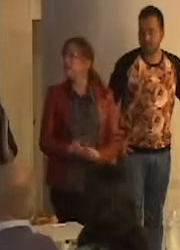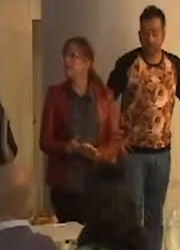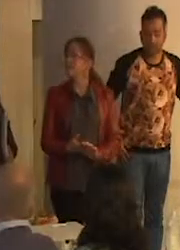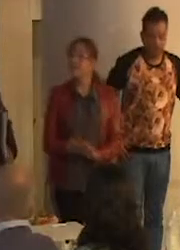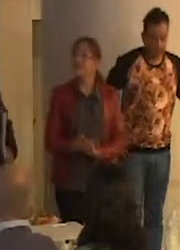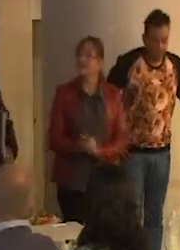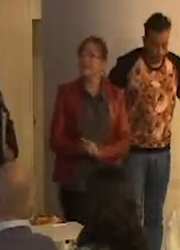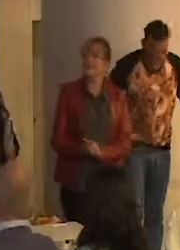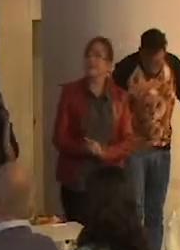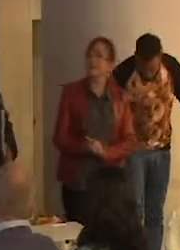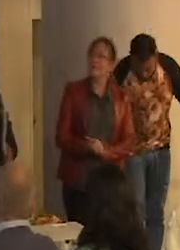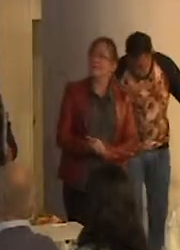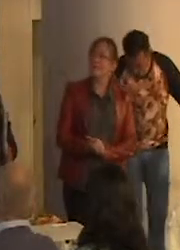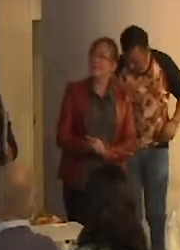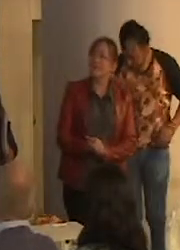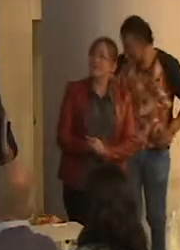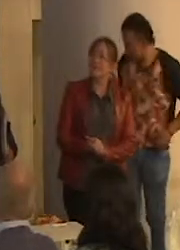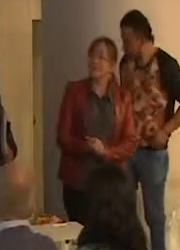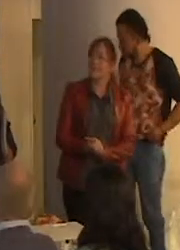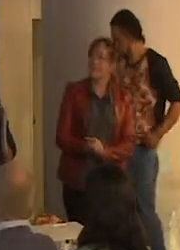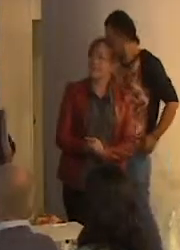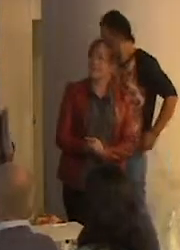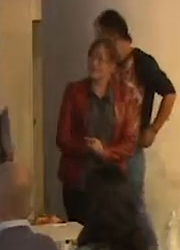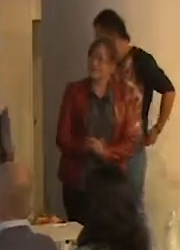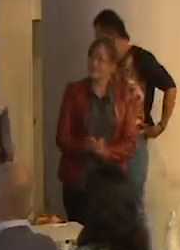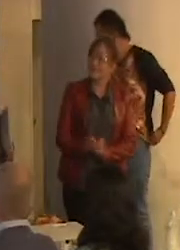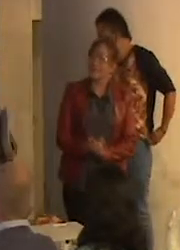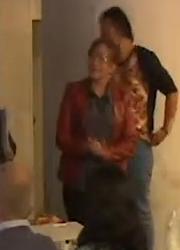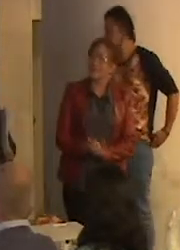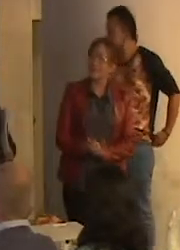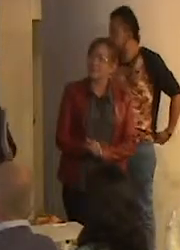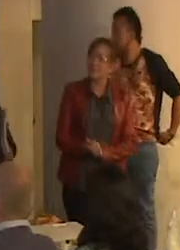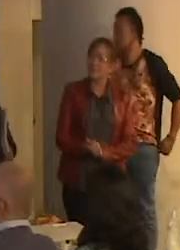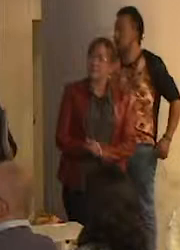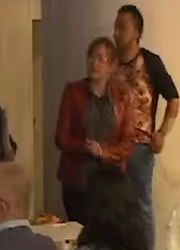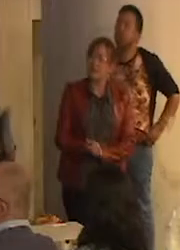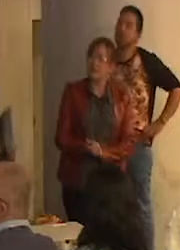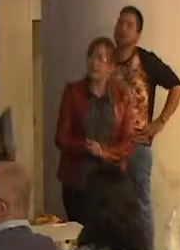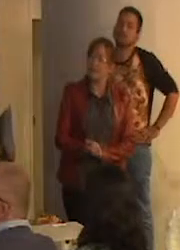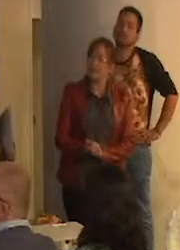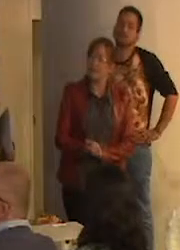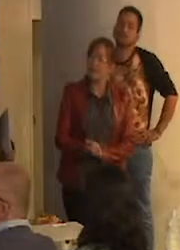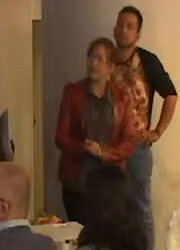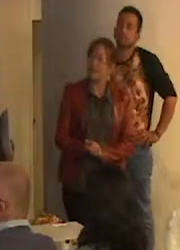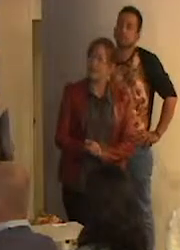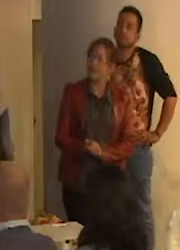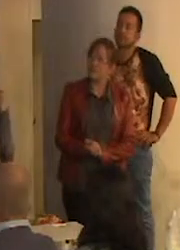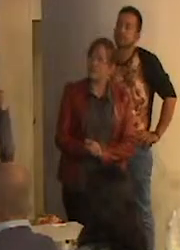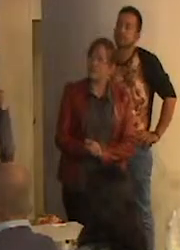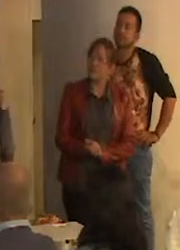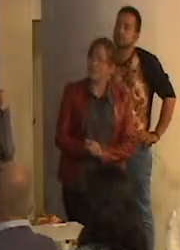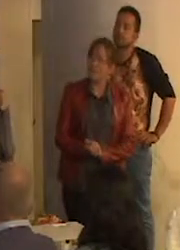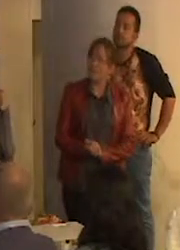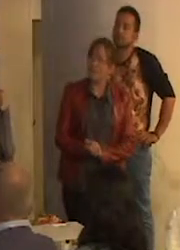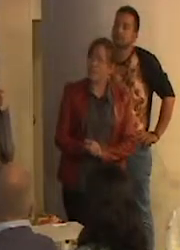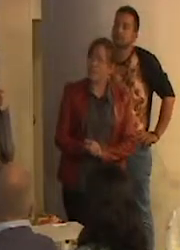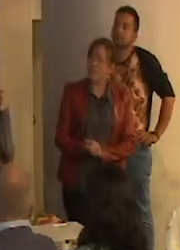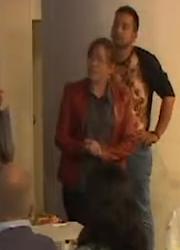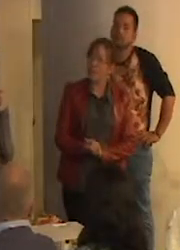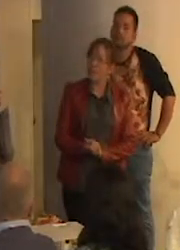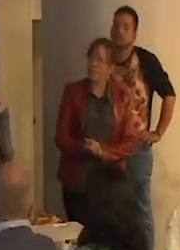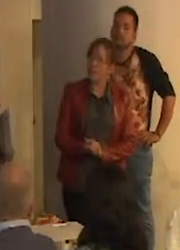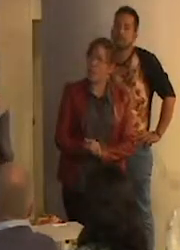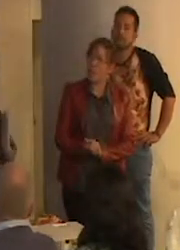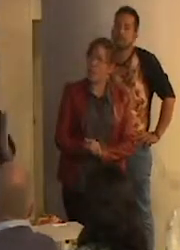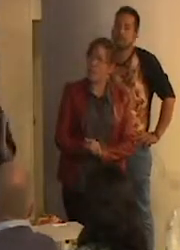lleguen todas nuestras regiones, vamos a comenzar todos los programas con discapacidad, delegados de las mesas de víctimas de nosotros y dirigentes de discapacidad de varias